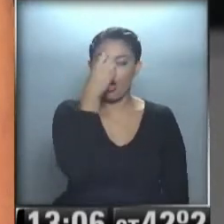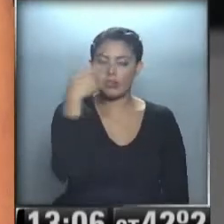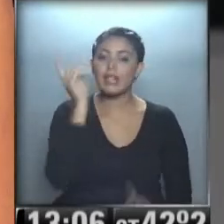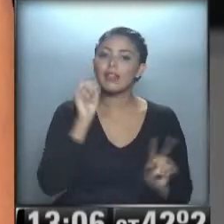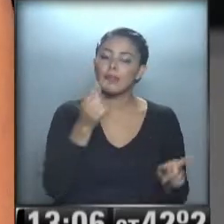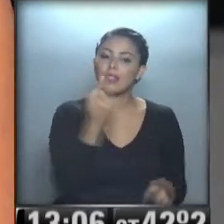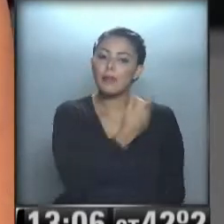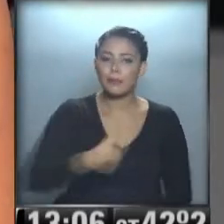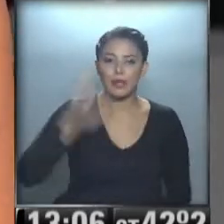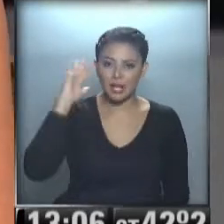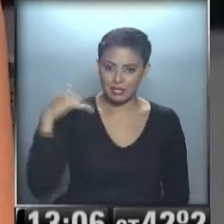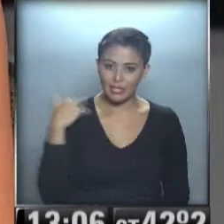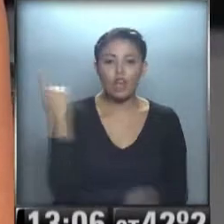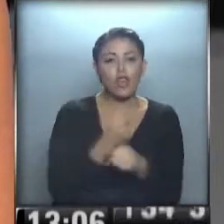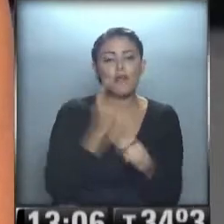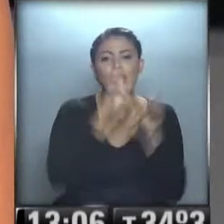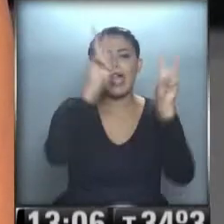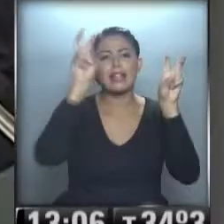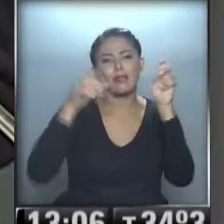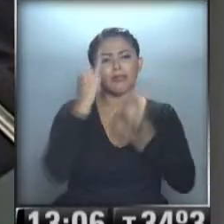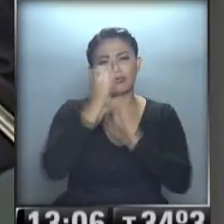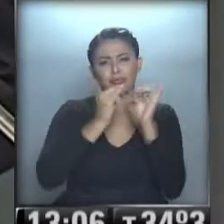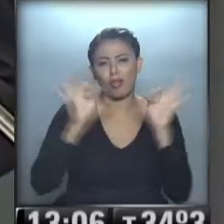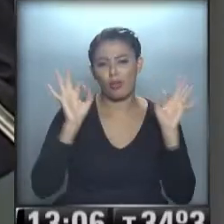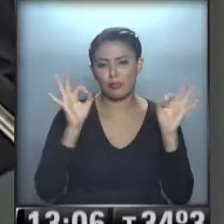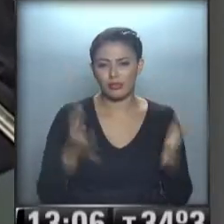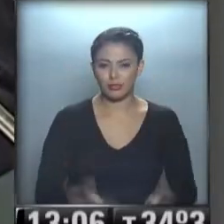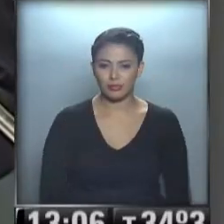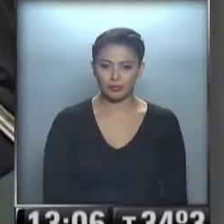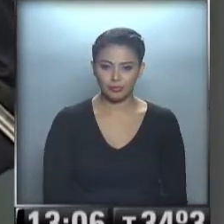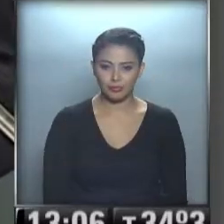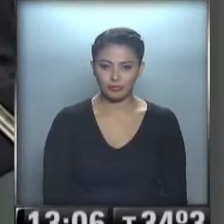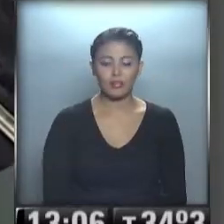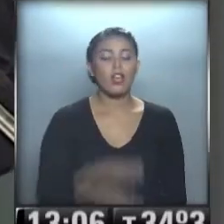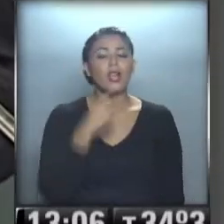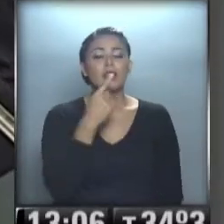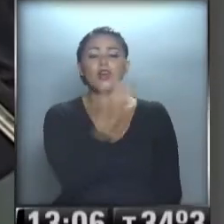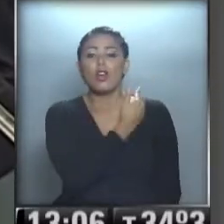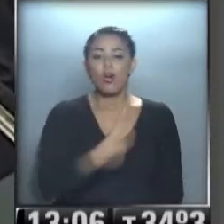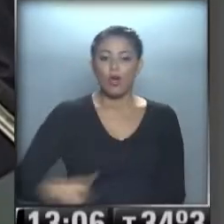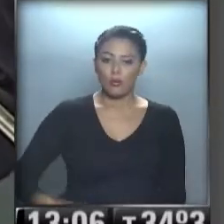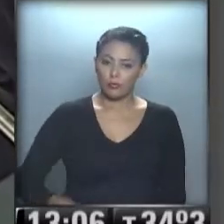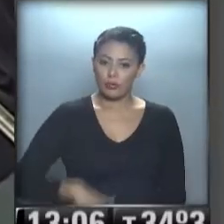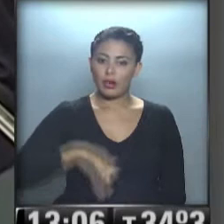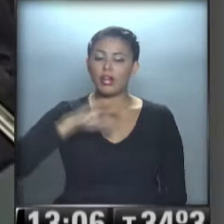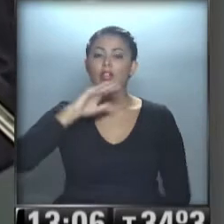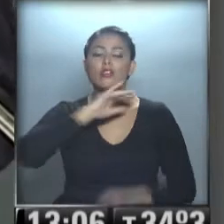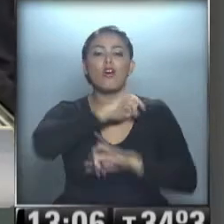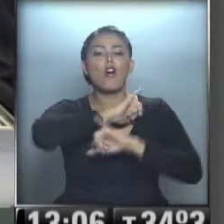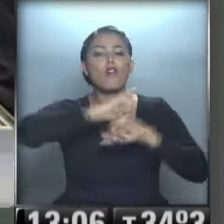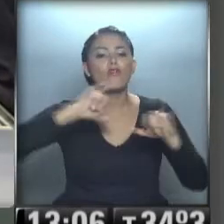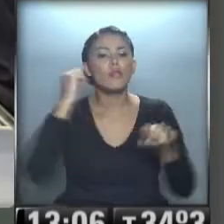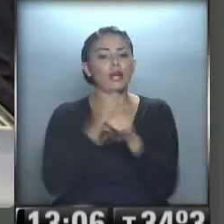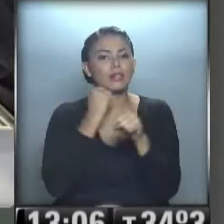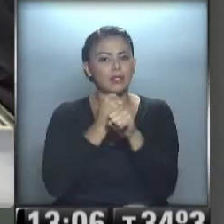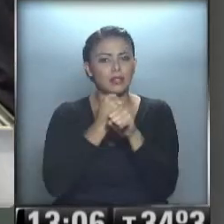dijo que la presidenta de la nación no puede hablar de todos los temas el gobierno instrumentará las medidas sin anunciar las explícitamente porque de